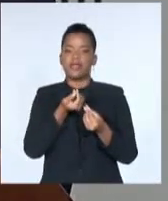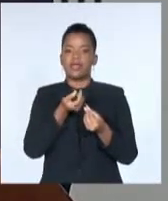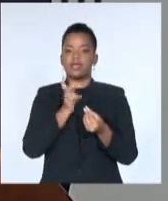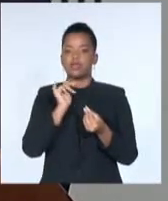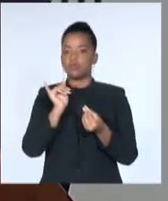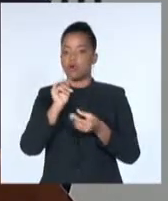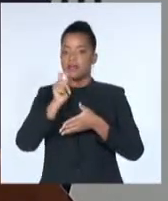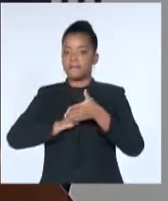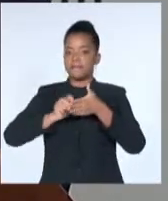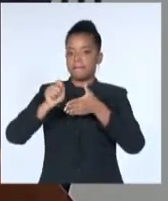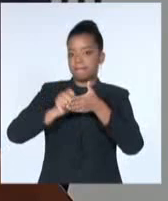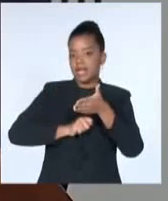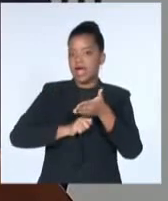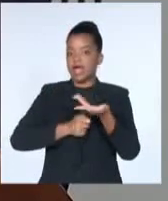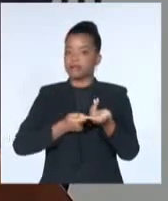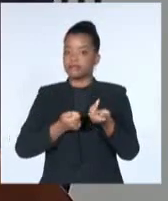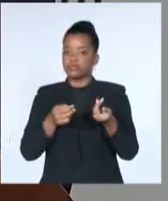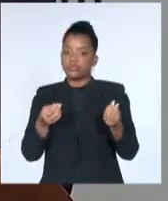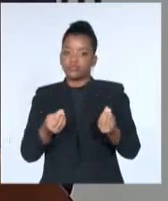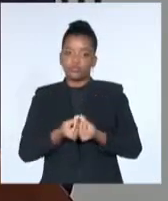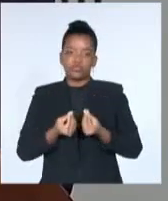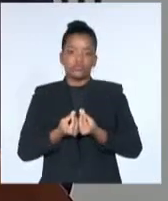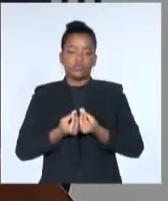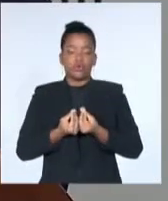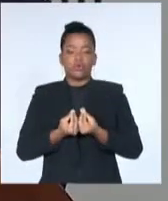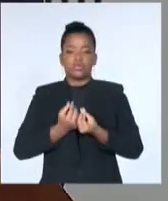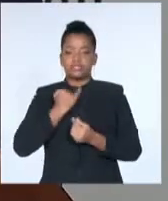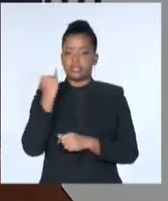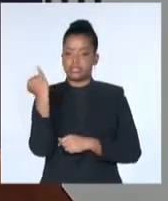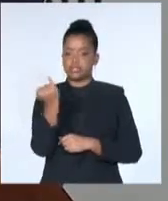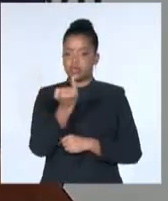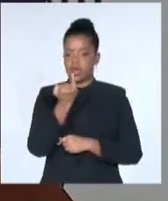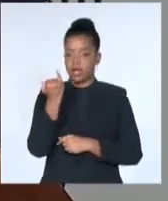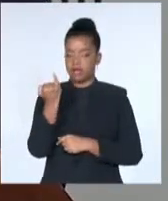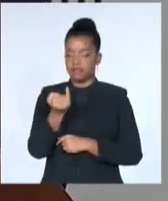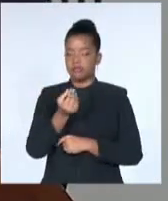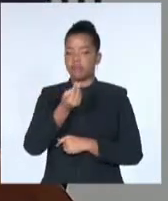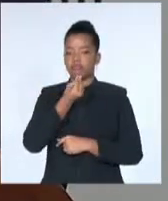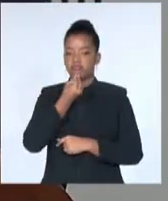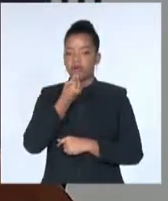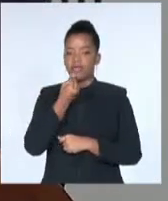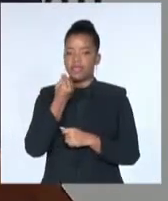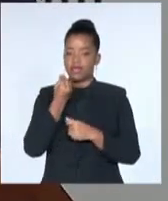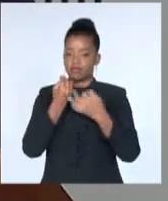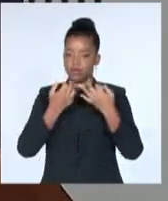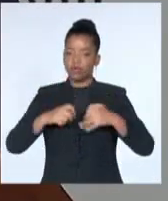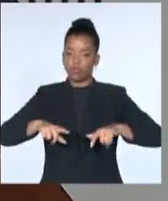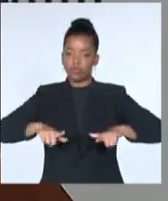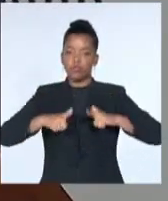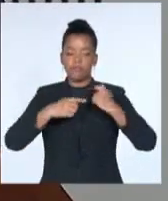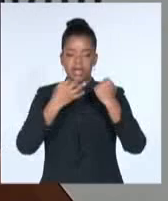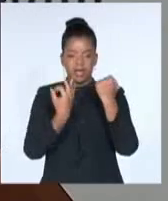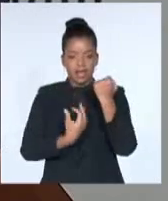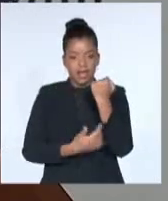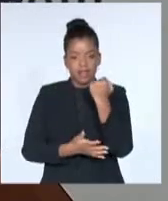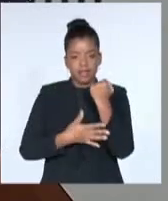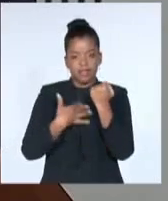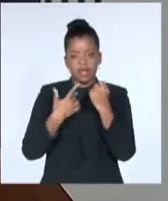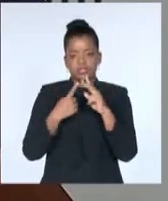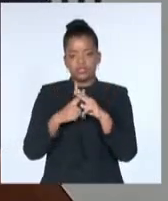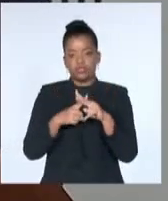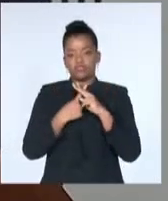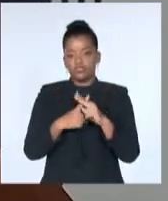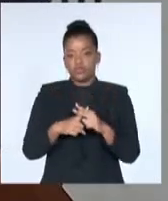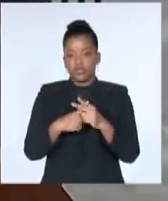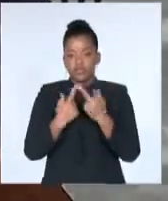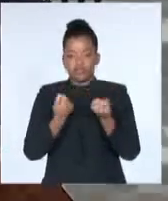digitales transnacionales. Podemos convertir en realidad estas soluciones financiando programas conjuntos